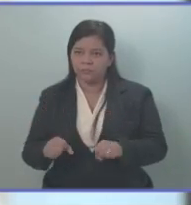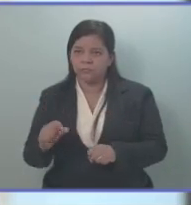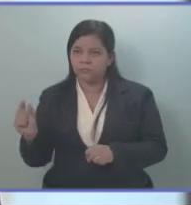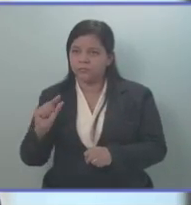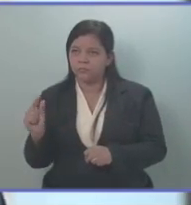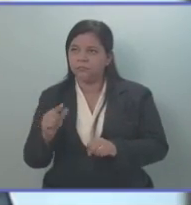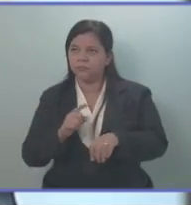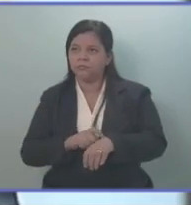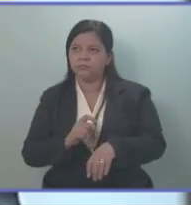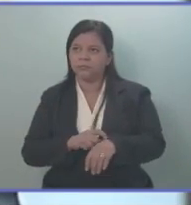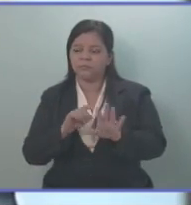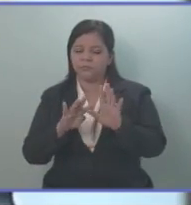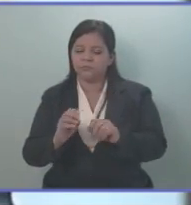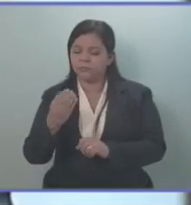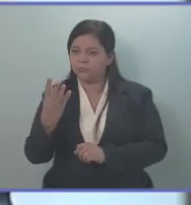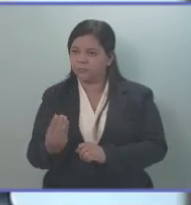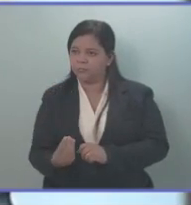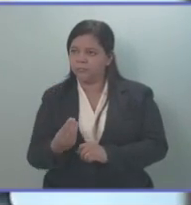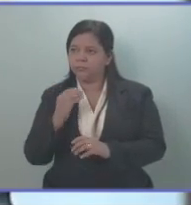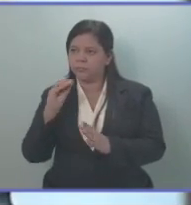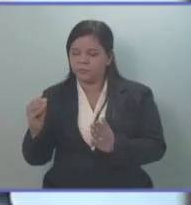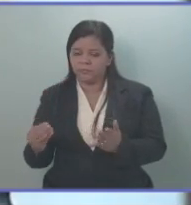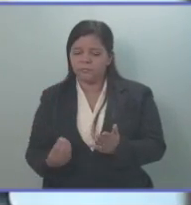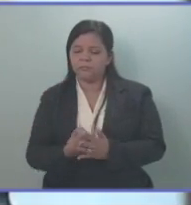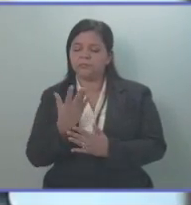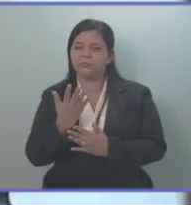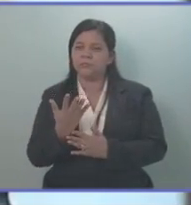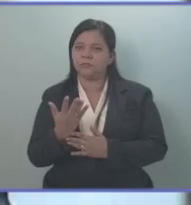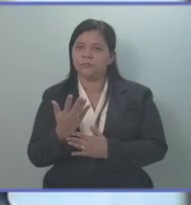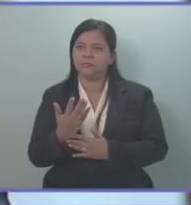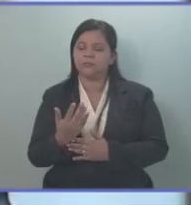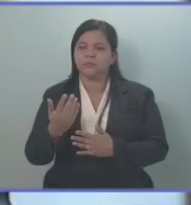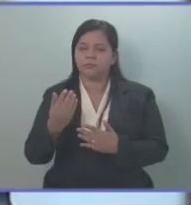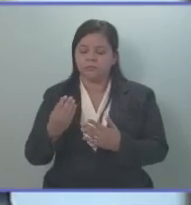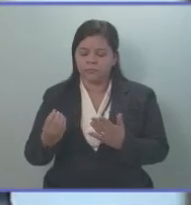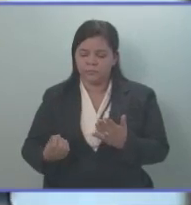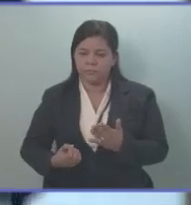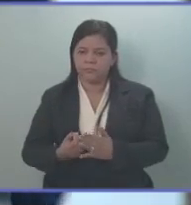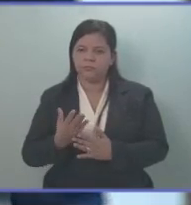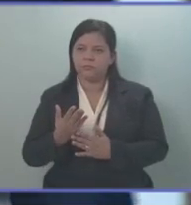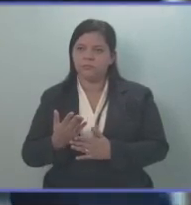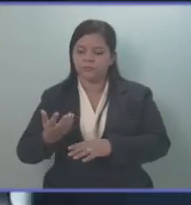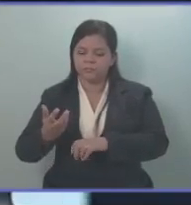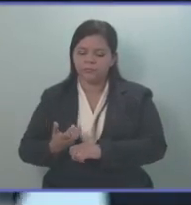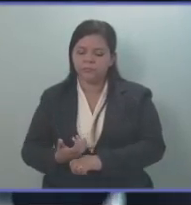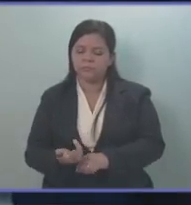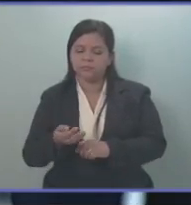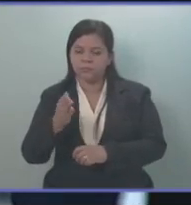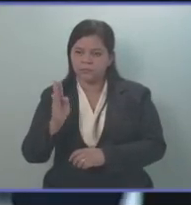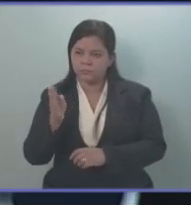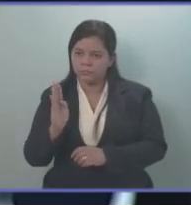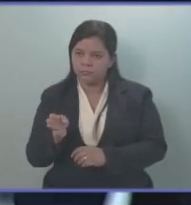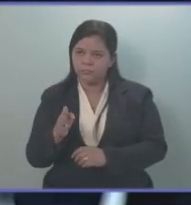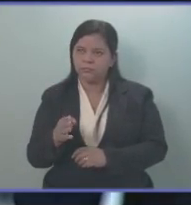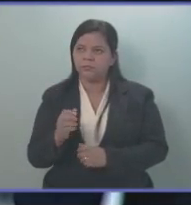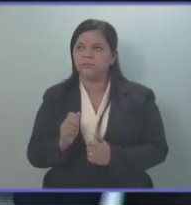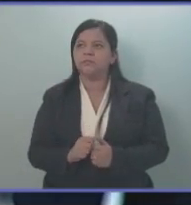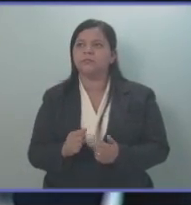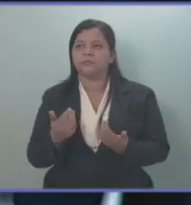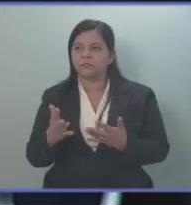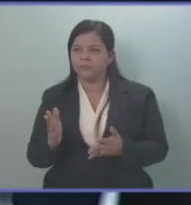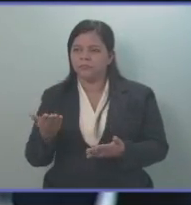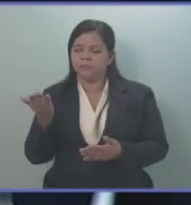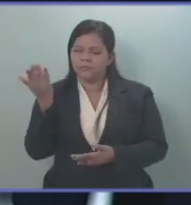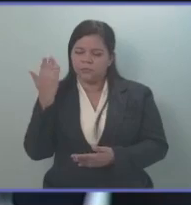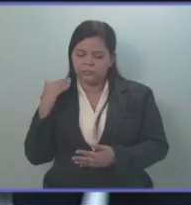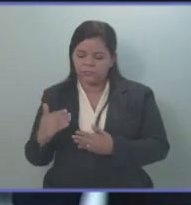plazo de 90 días el ingreso de unidades nuevas dedicadas a la prestación de servicio de transporte público de pasajeros que se encontraban